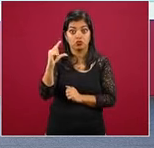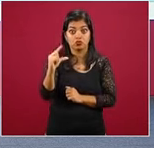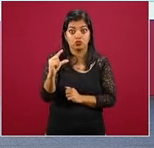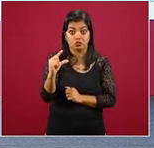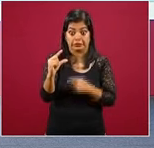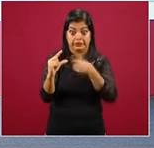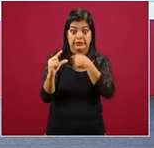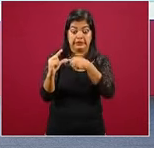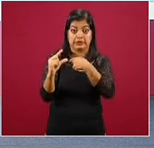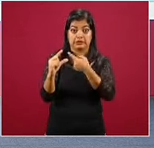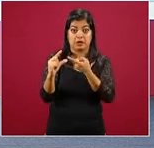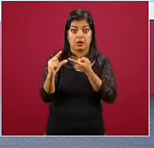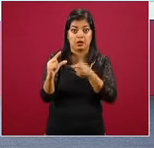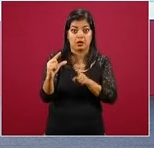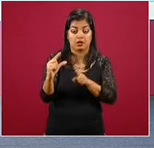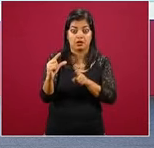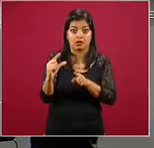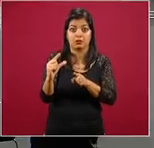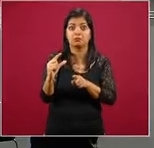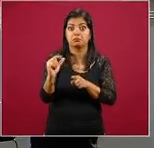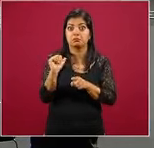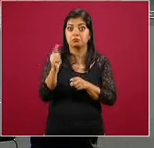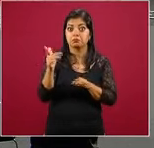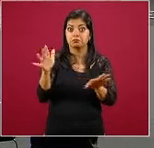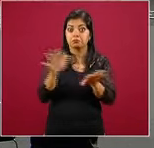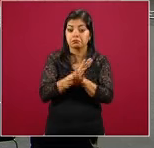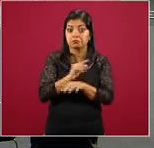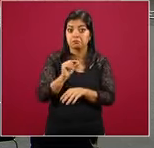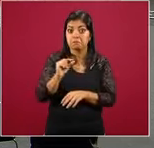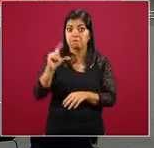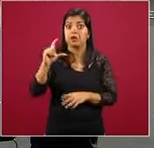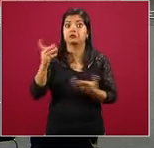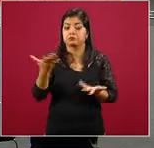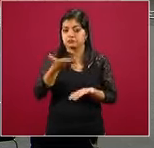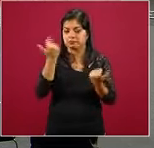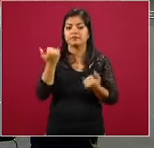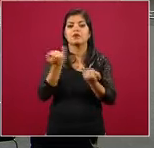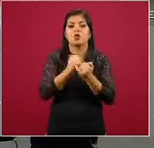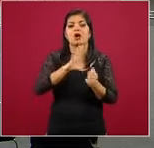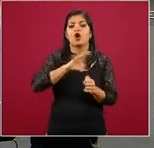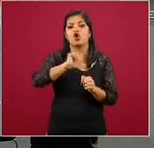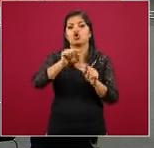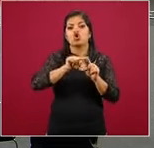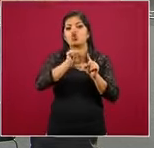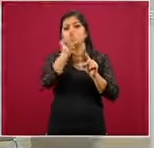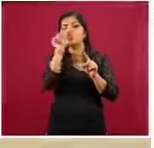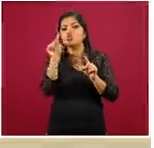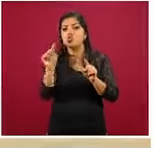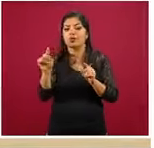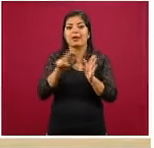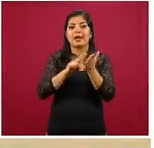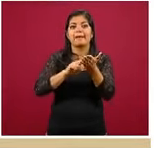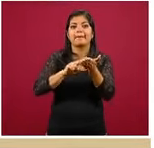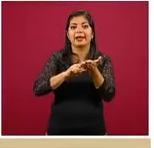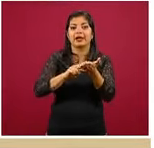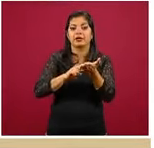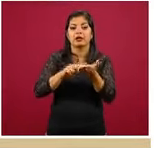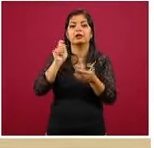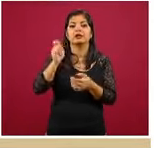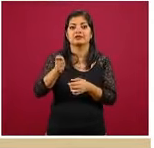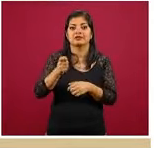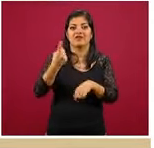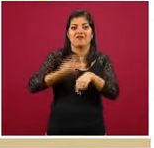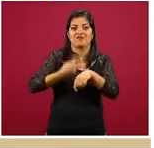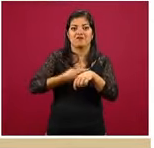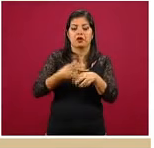la semana tuviera algún cambio. Vemos también la curva verde, que son las personas que se han recuperado. Hay